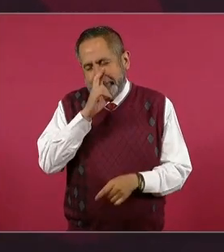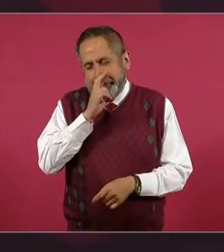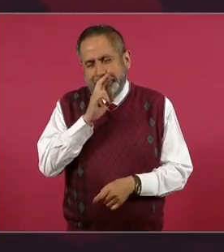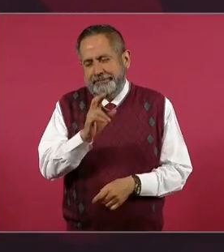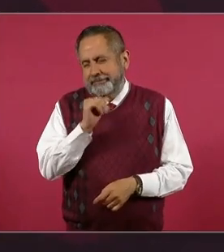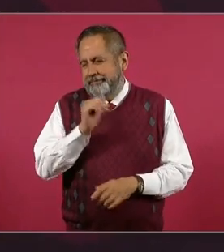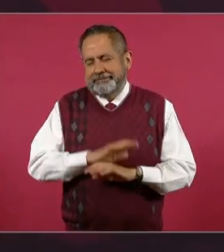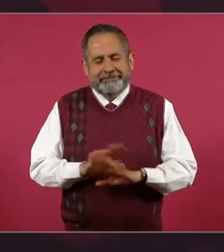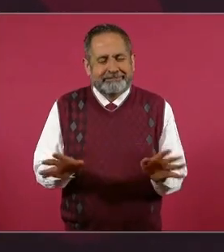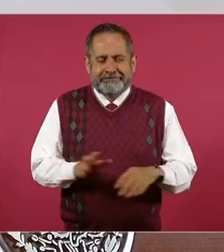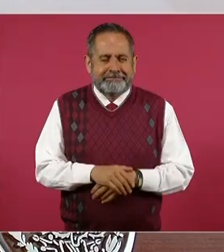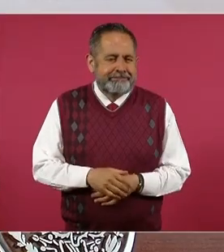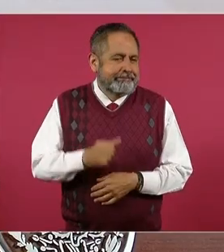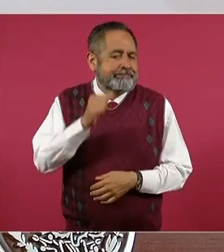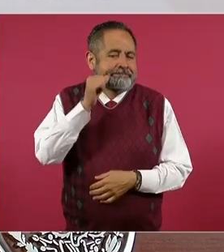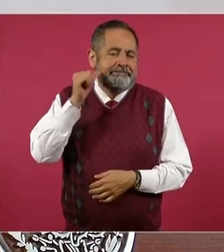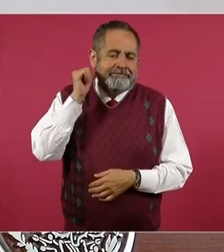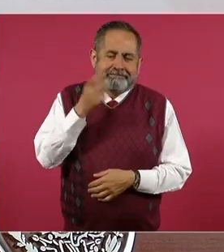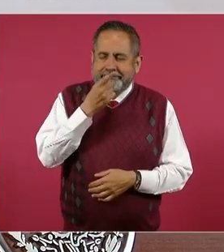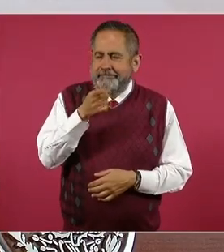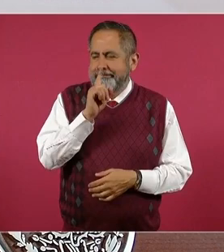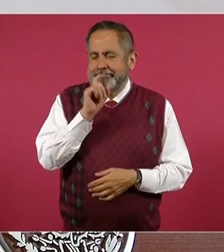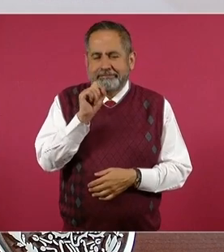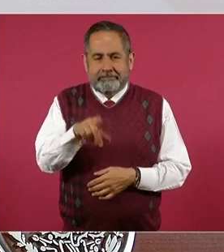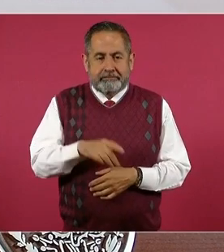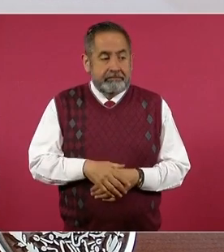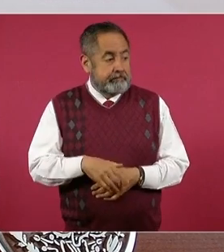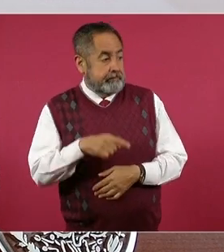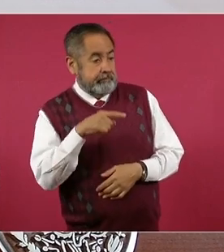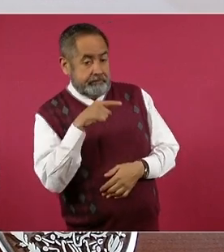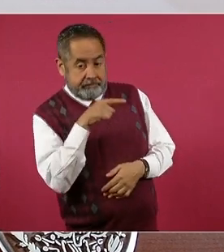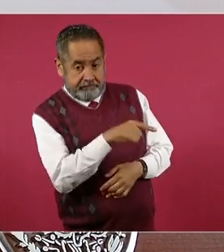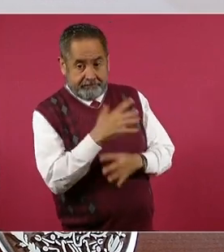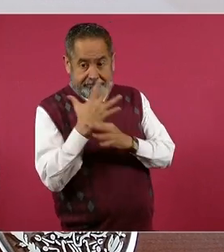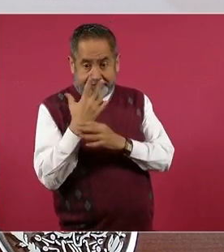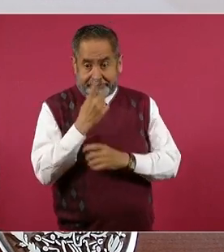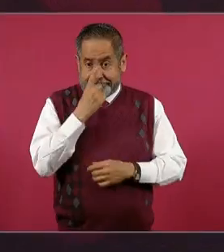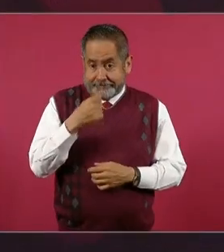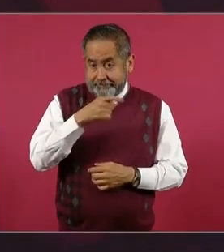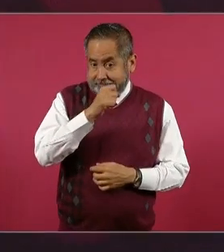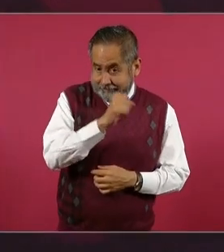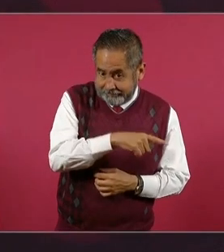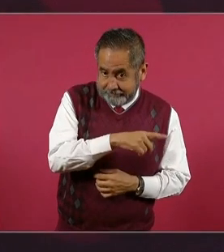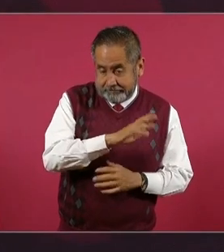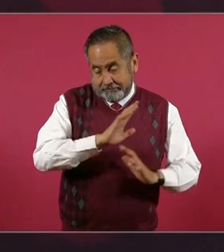Yo lo que dije ayer es que él sostuvo